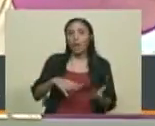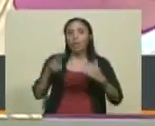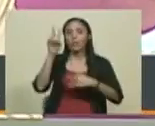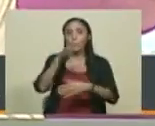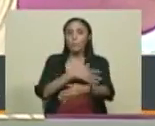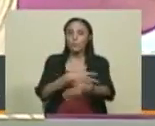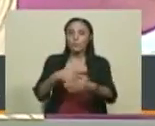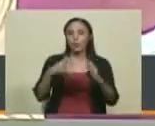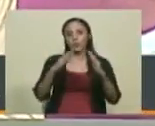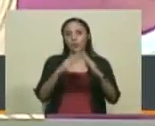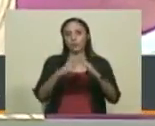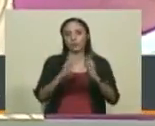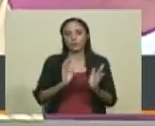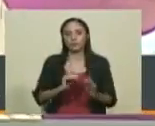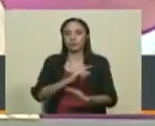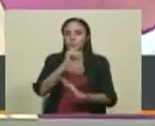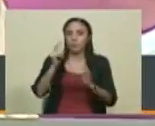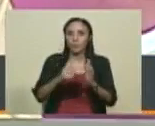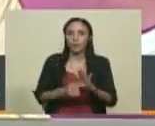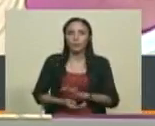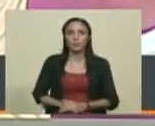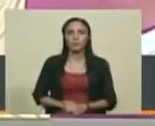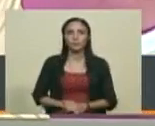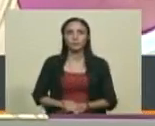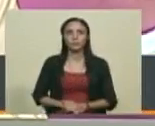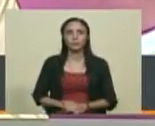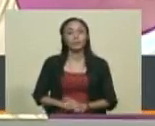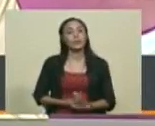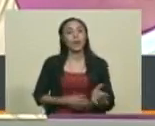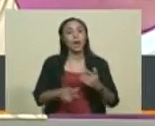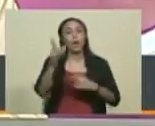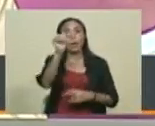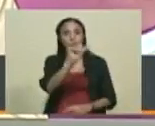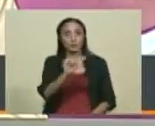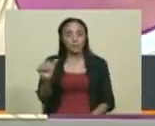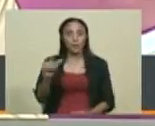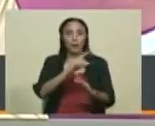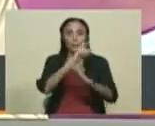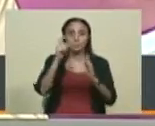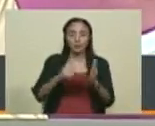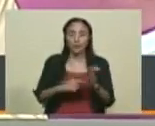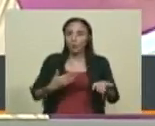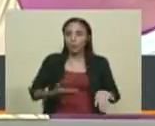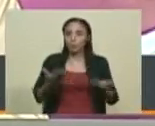de viviendas. Y llegar como vamos a llegar dentro de una semana, voy a estar